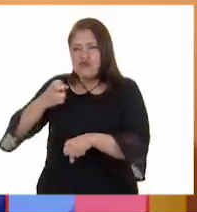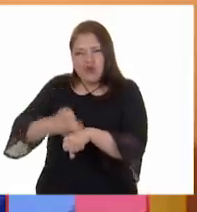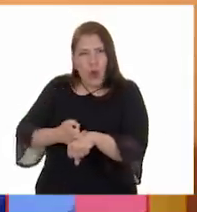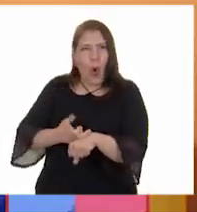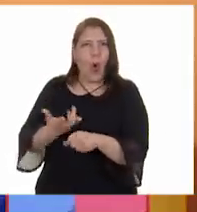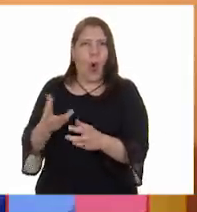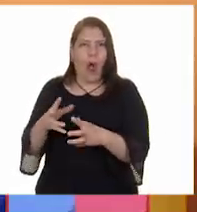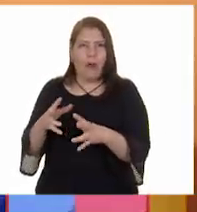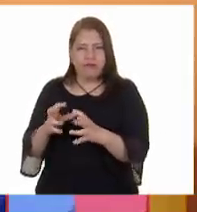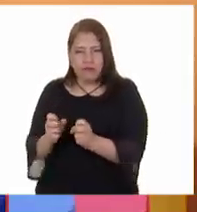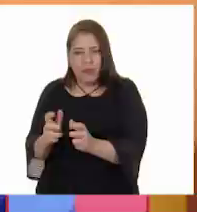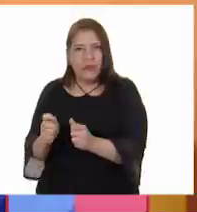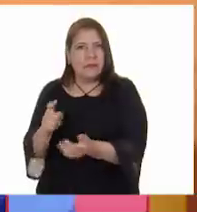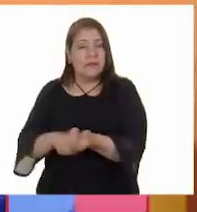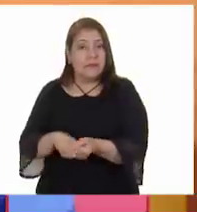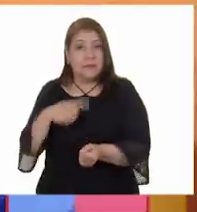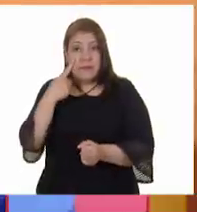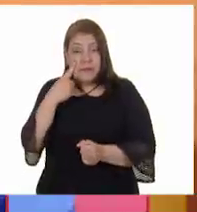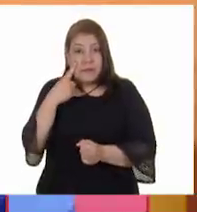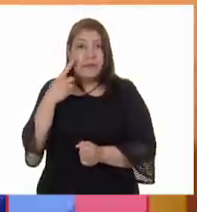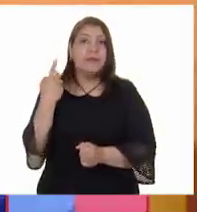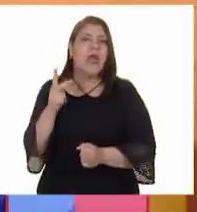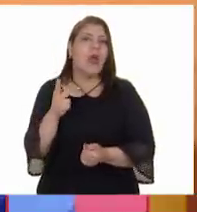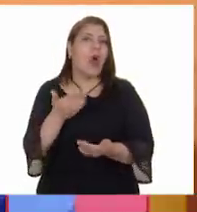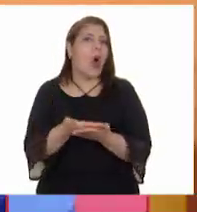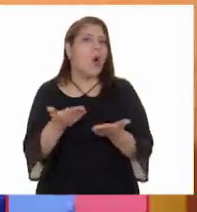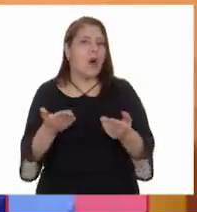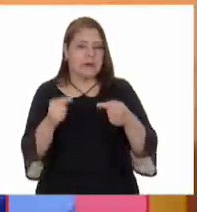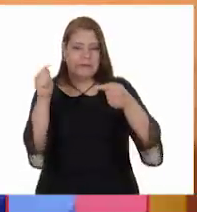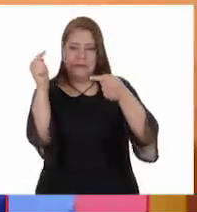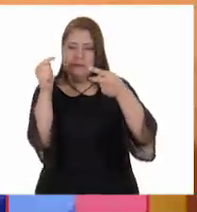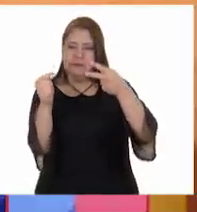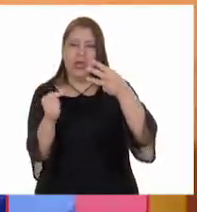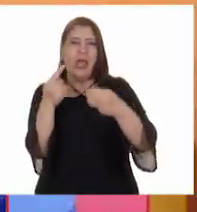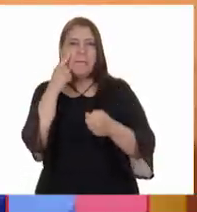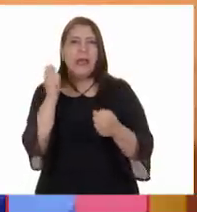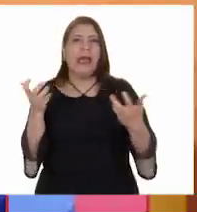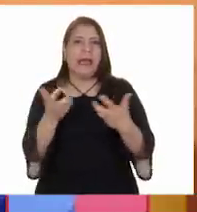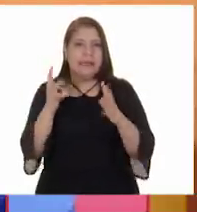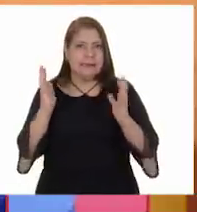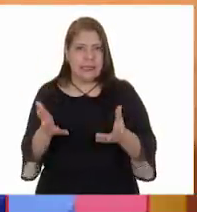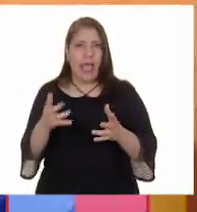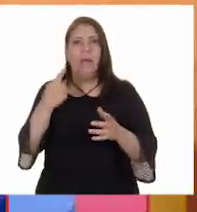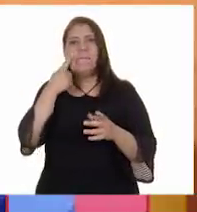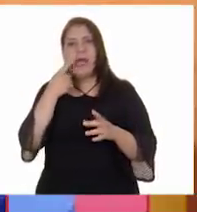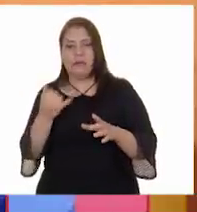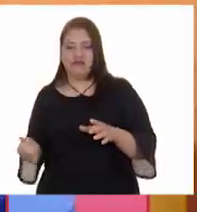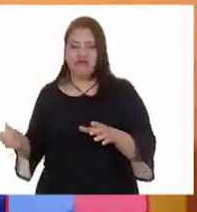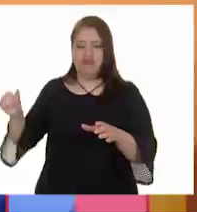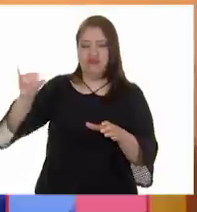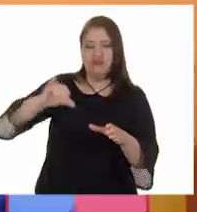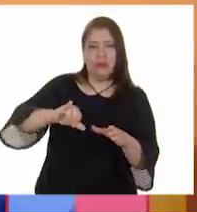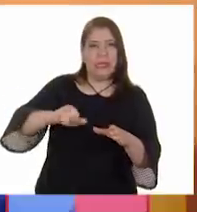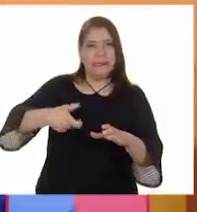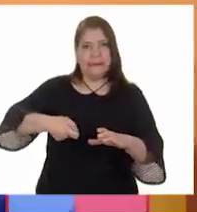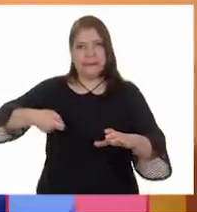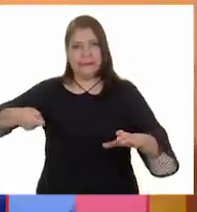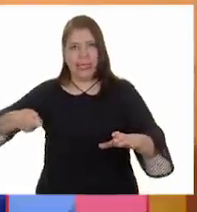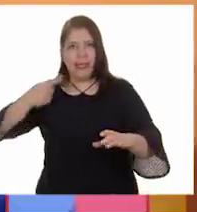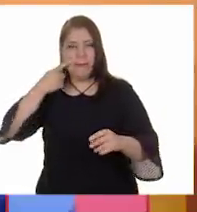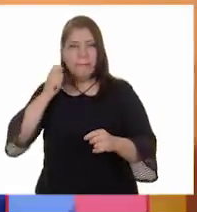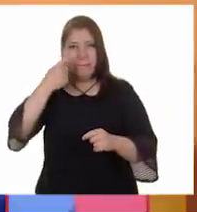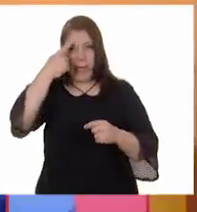dura. Pero ahora veamos, ¿cómo se comportan estas masas que ya hicimos en un sartén? Porque para hacer hot cakes hay